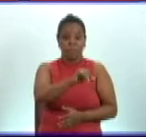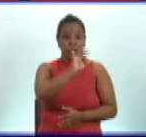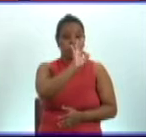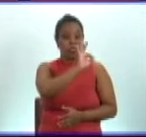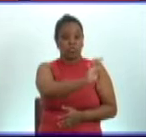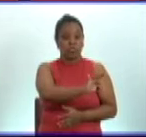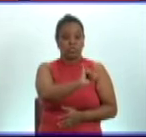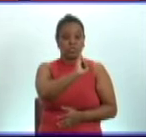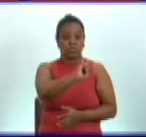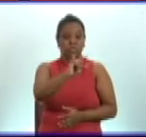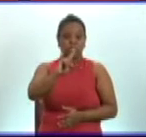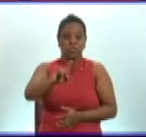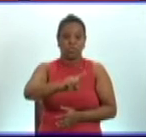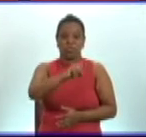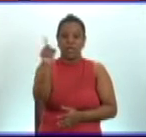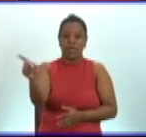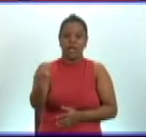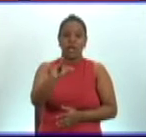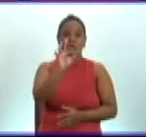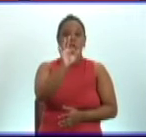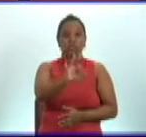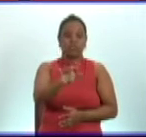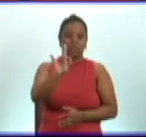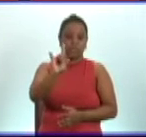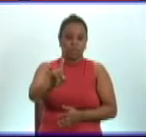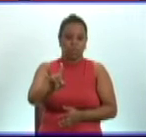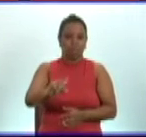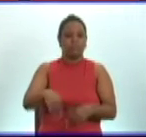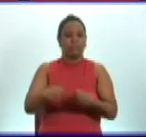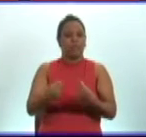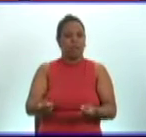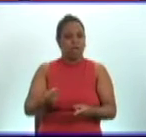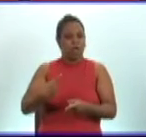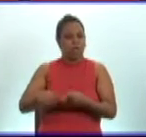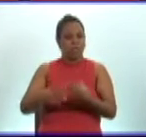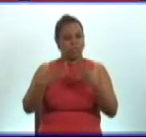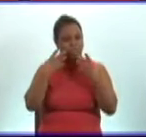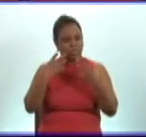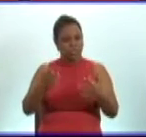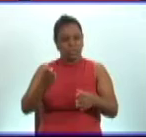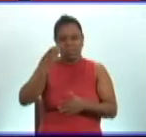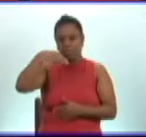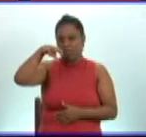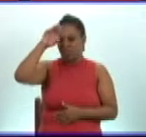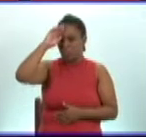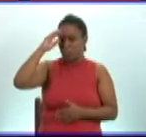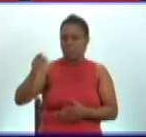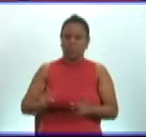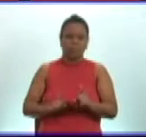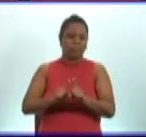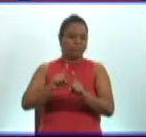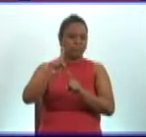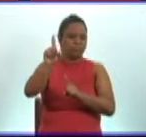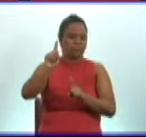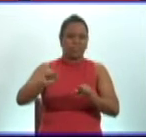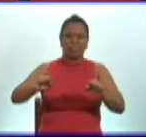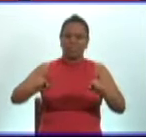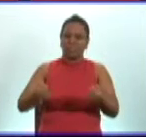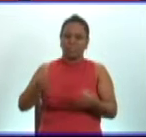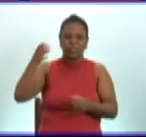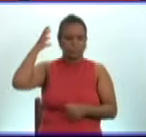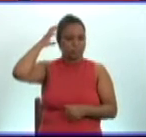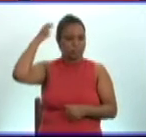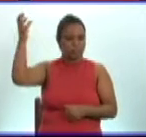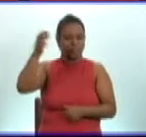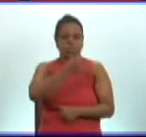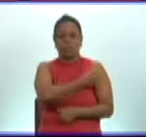se van a dar acontecimientos interesantes en Cuba. Como resultado de ello va a incrementar considerablemente esa represión colonial contra